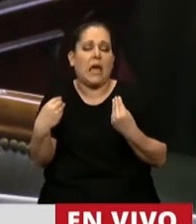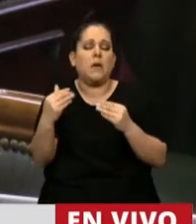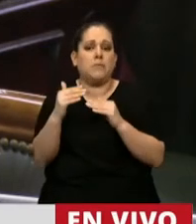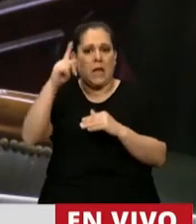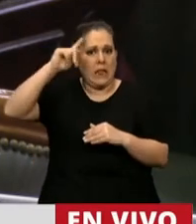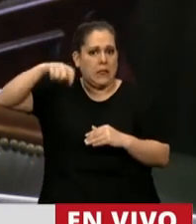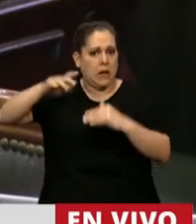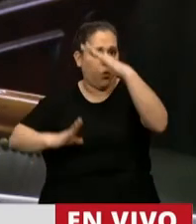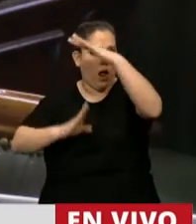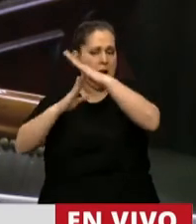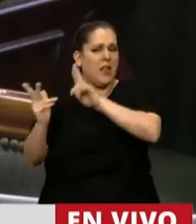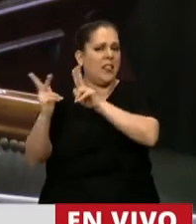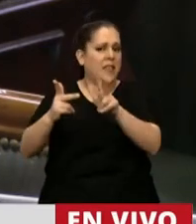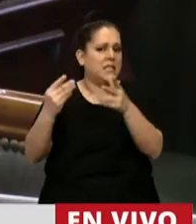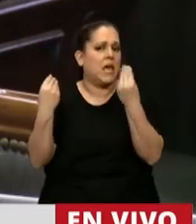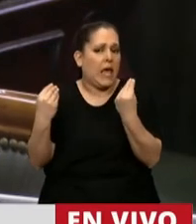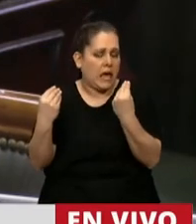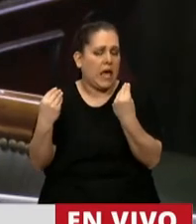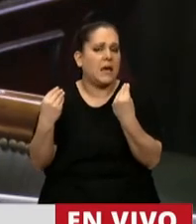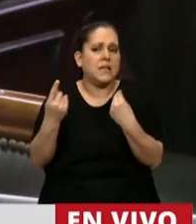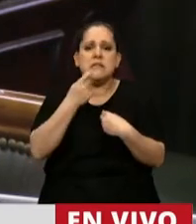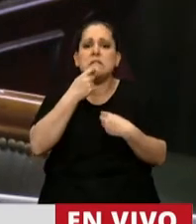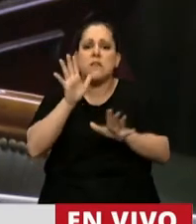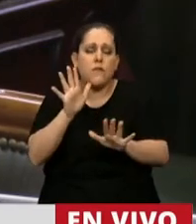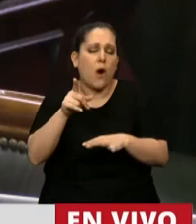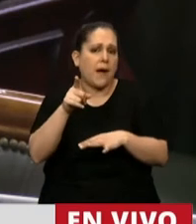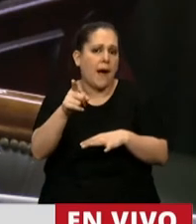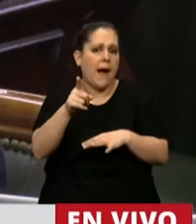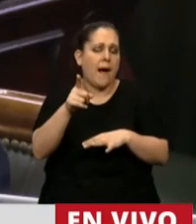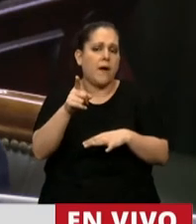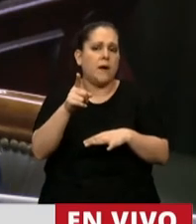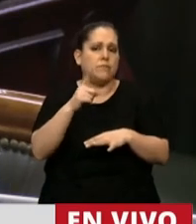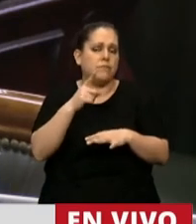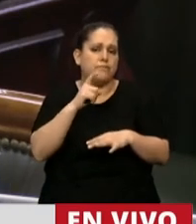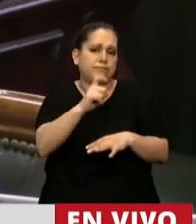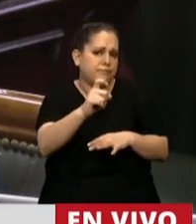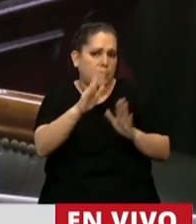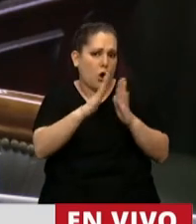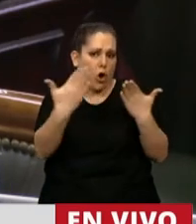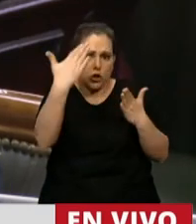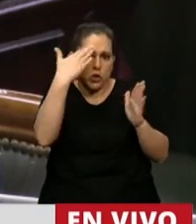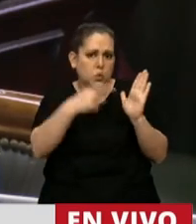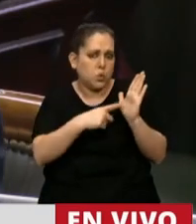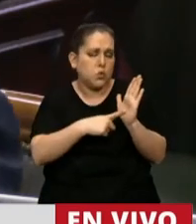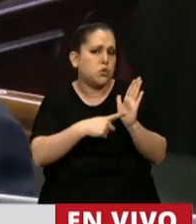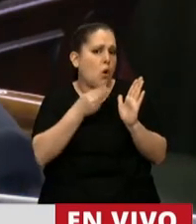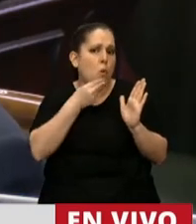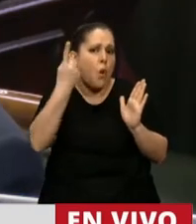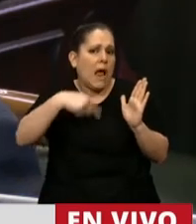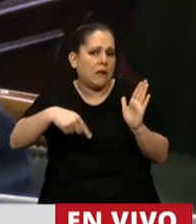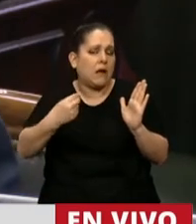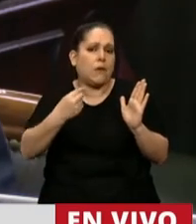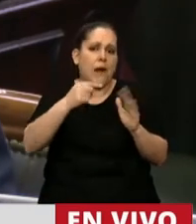Superior Tribunal que se haya afectada por una apreciación de inconstitucionalidad toda distinción que se efectúe